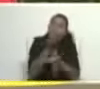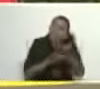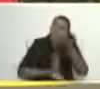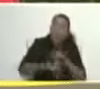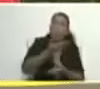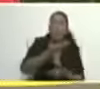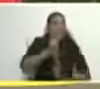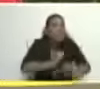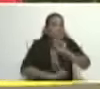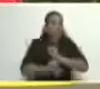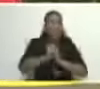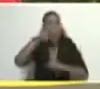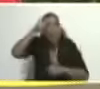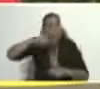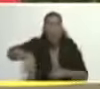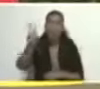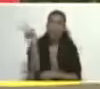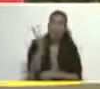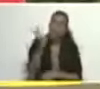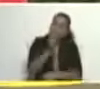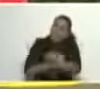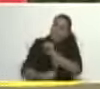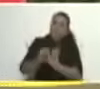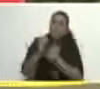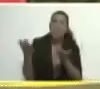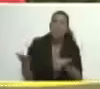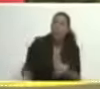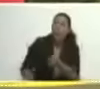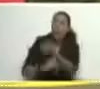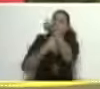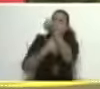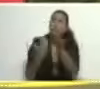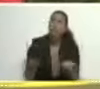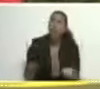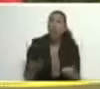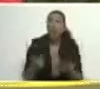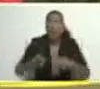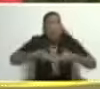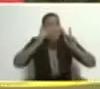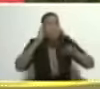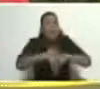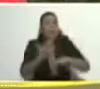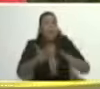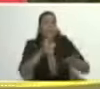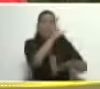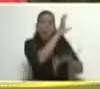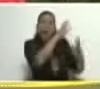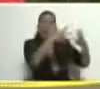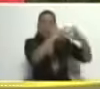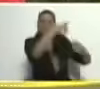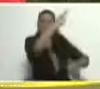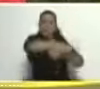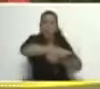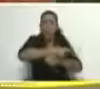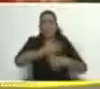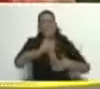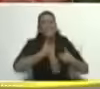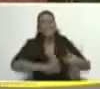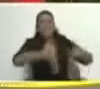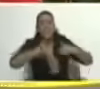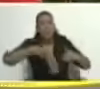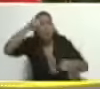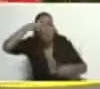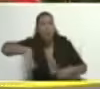solidario y defender al pueblo de Venezuela. ¿Por qué debemos permitir que un país imponga este sufrimiento sobre un